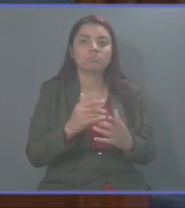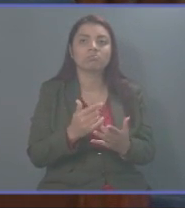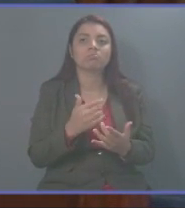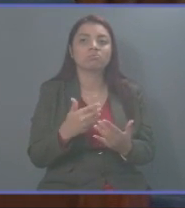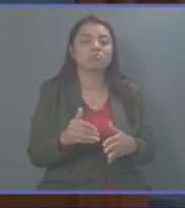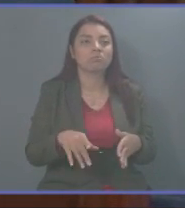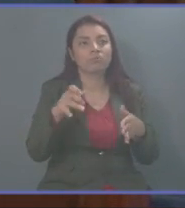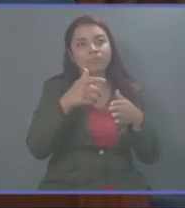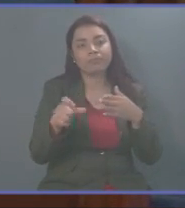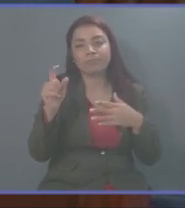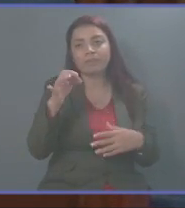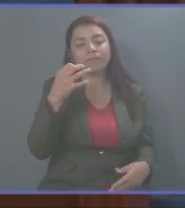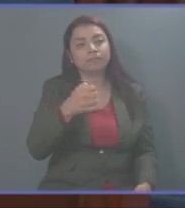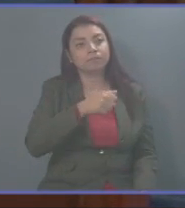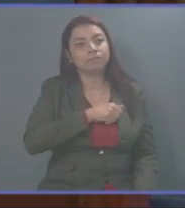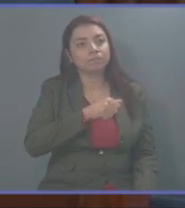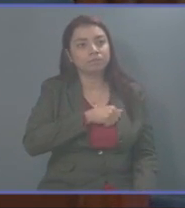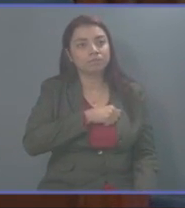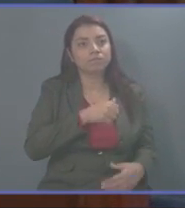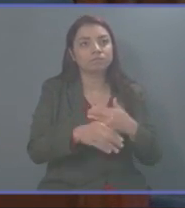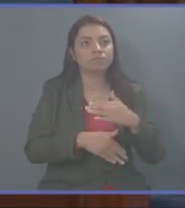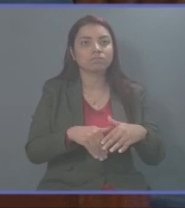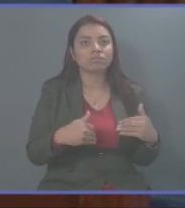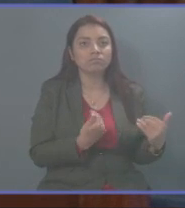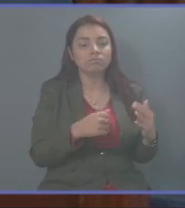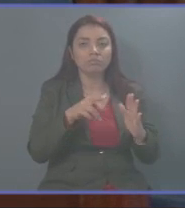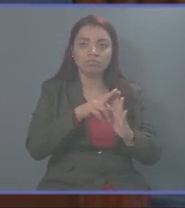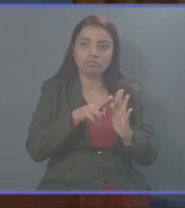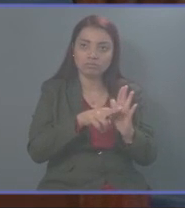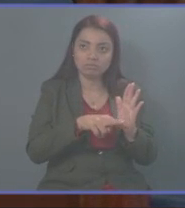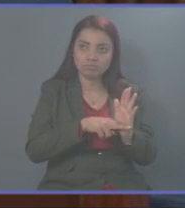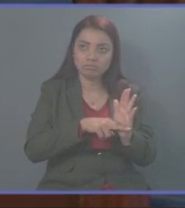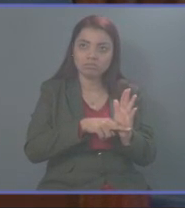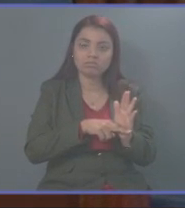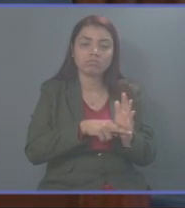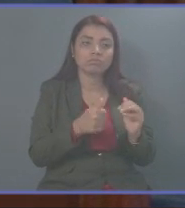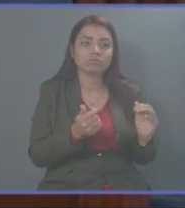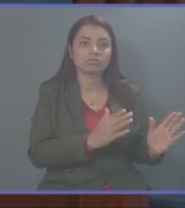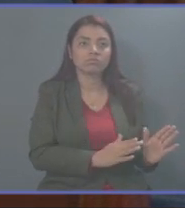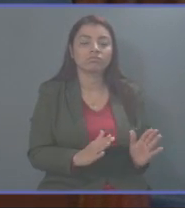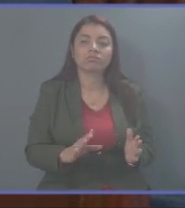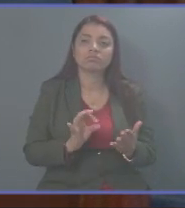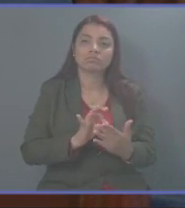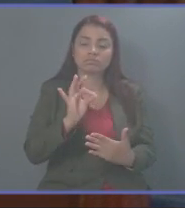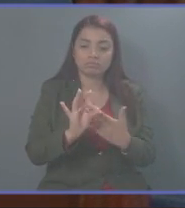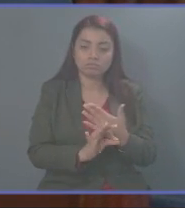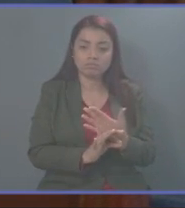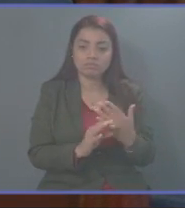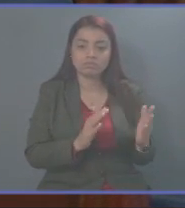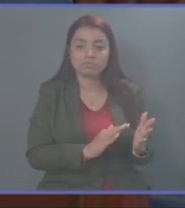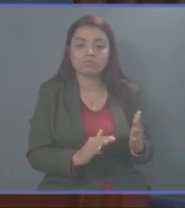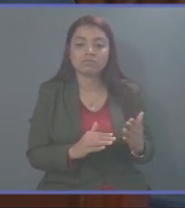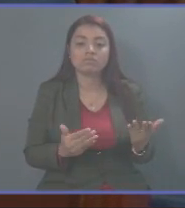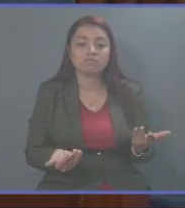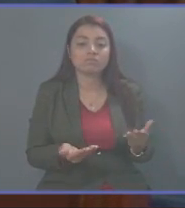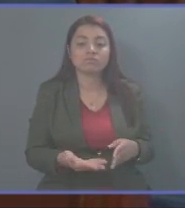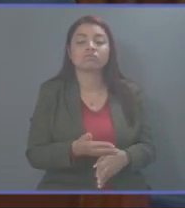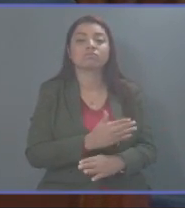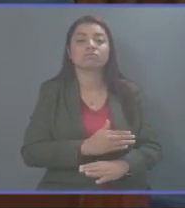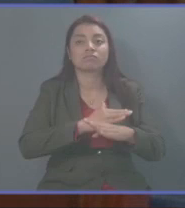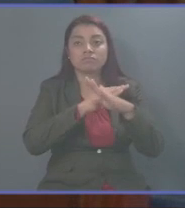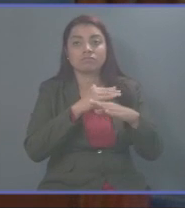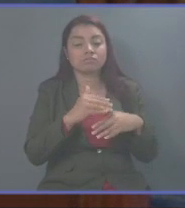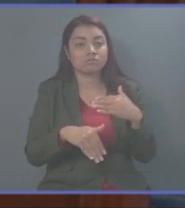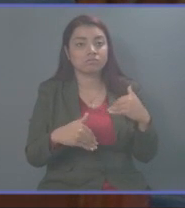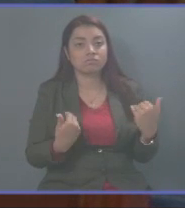autoridades competentes en la elaboración y ejecución de las normas, manuales, planes o programas relacionados con la prevención y gestión integral